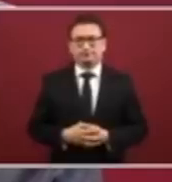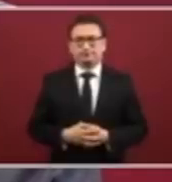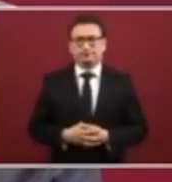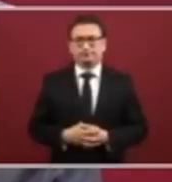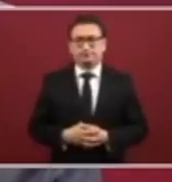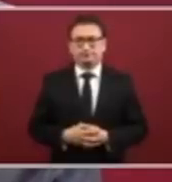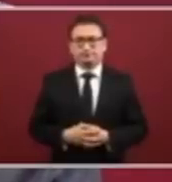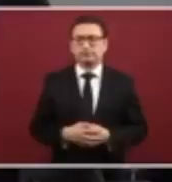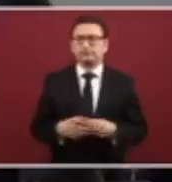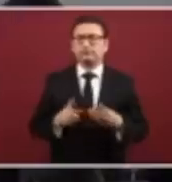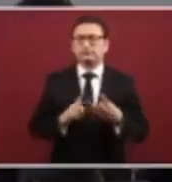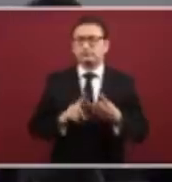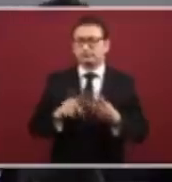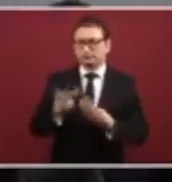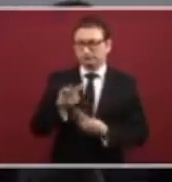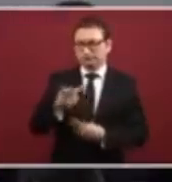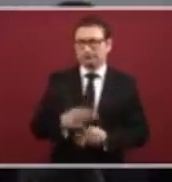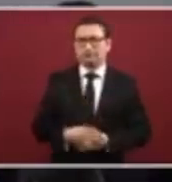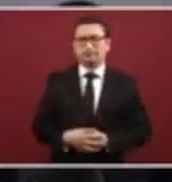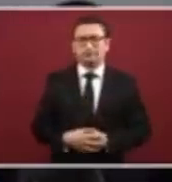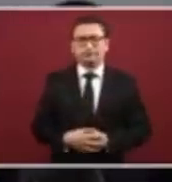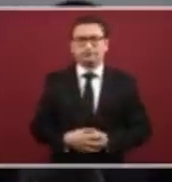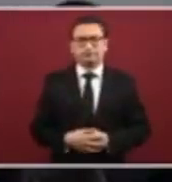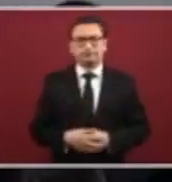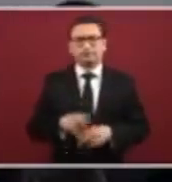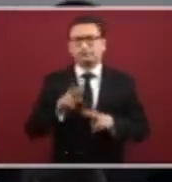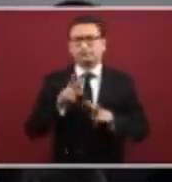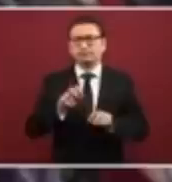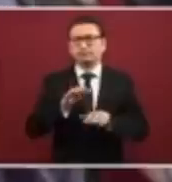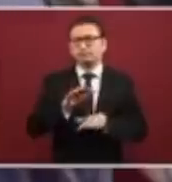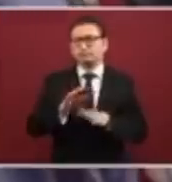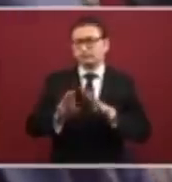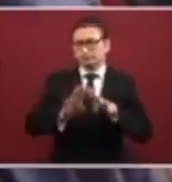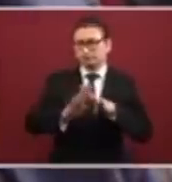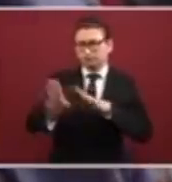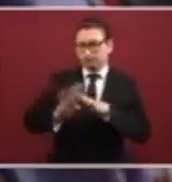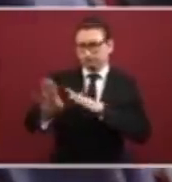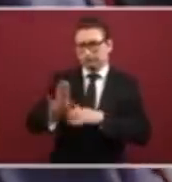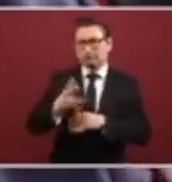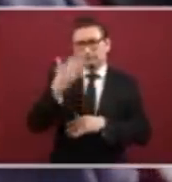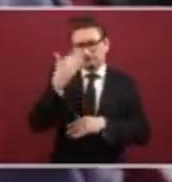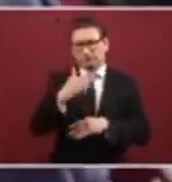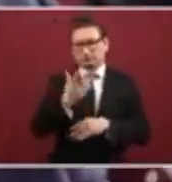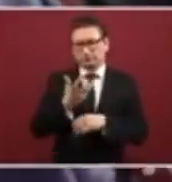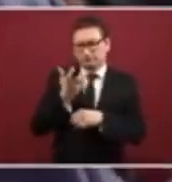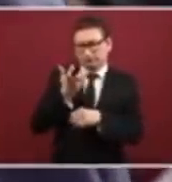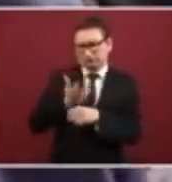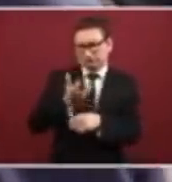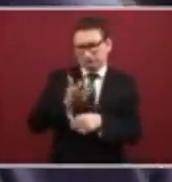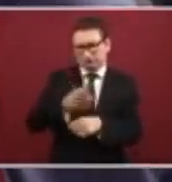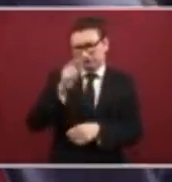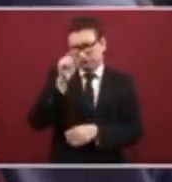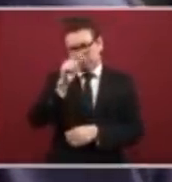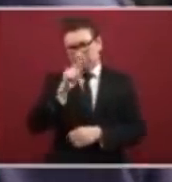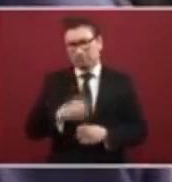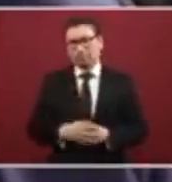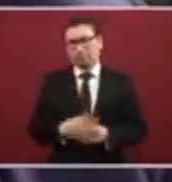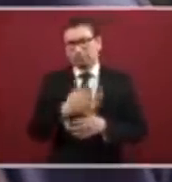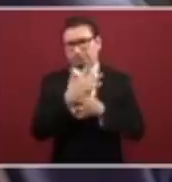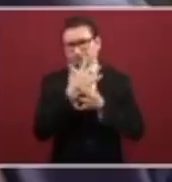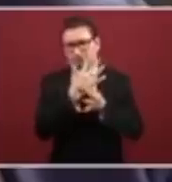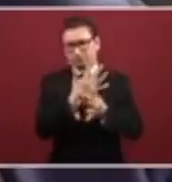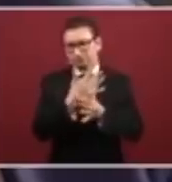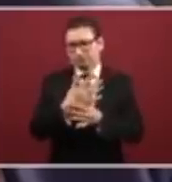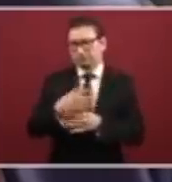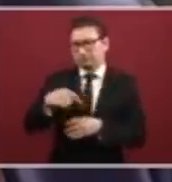Y la tercera, señor, respecto al tema de migración, Estados Unidos sí dice que México se tiene que